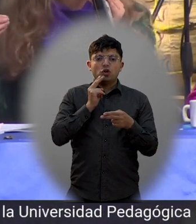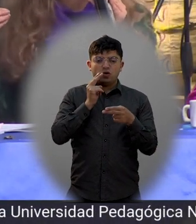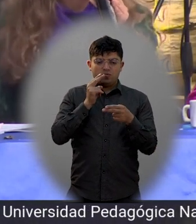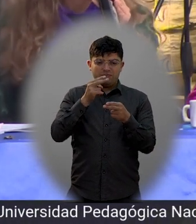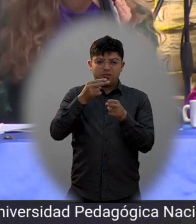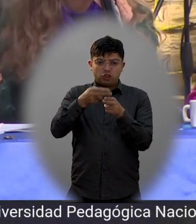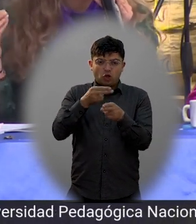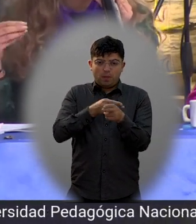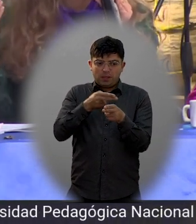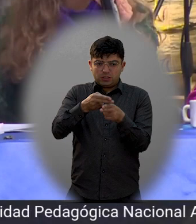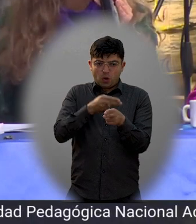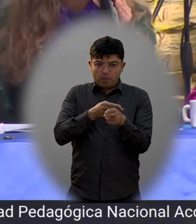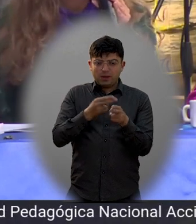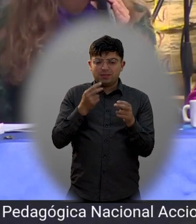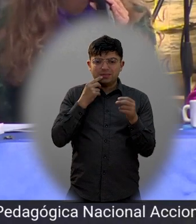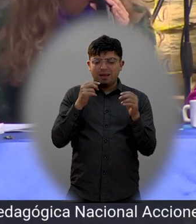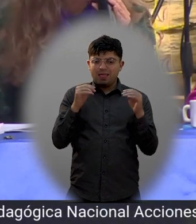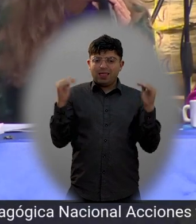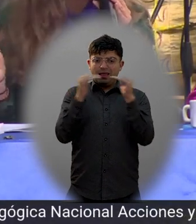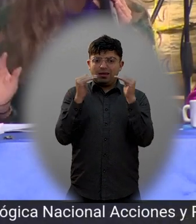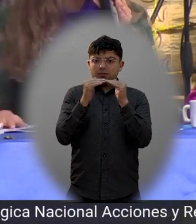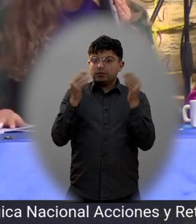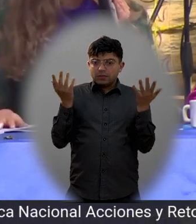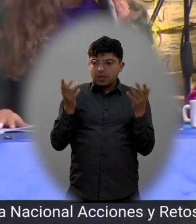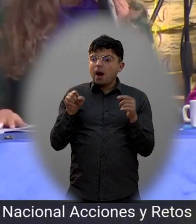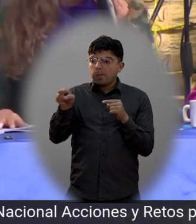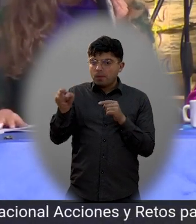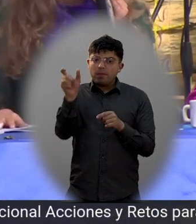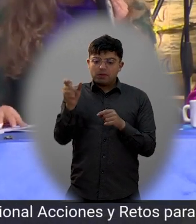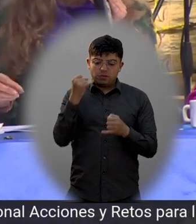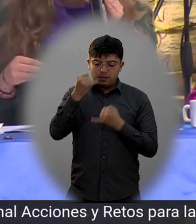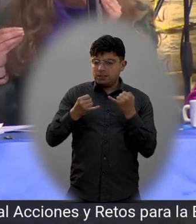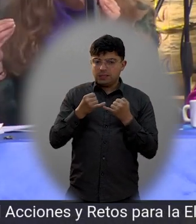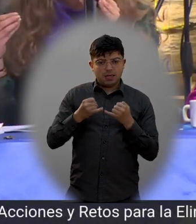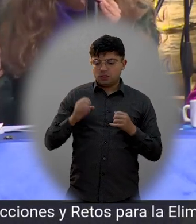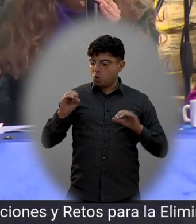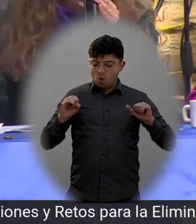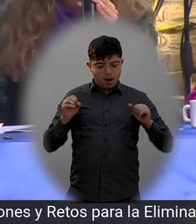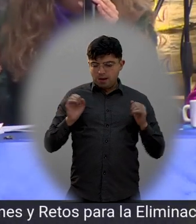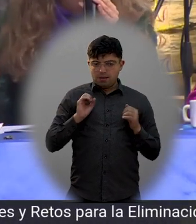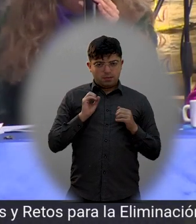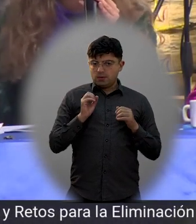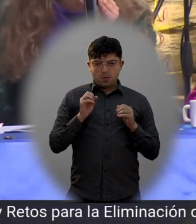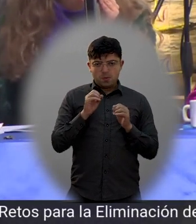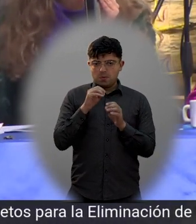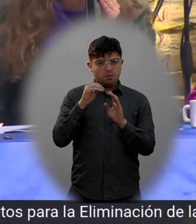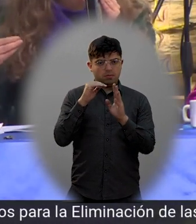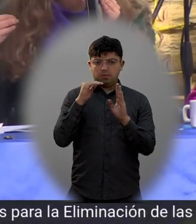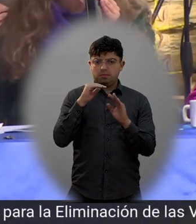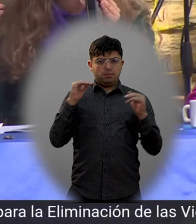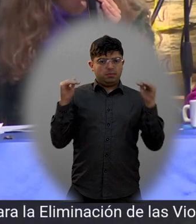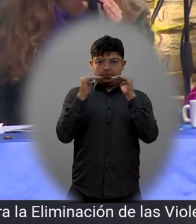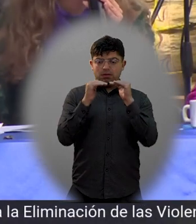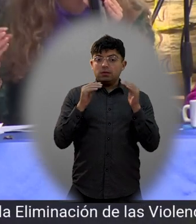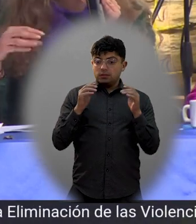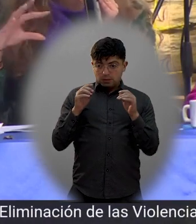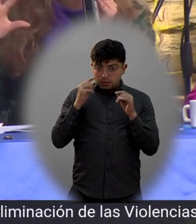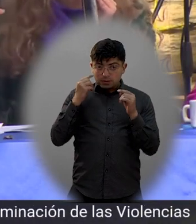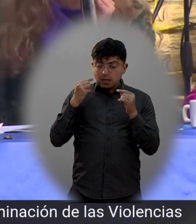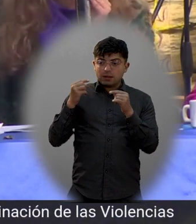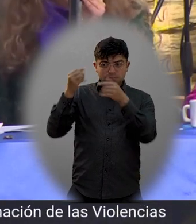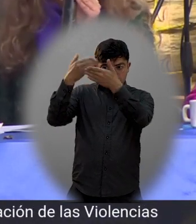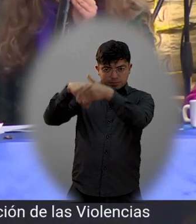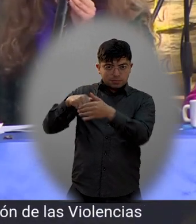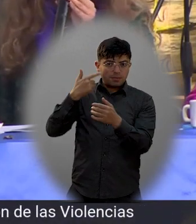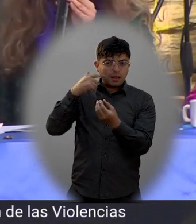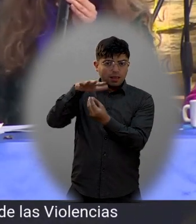es que es necesario porque tenemos compas que son no binarias y ellos son invisibilizados, y las denuncias están en todos